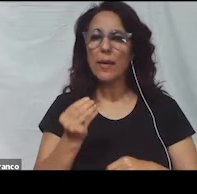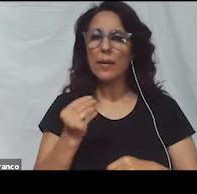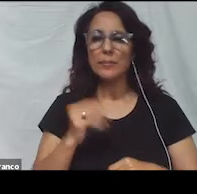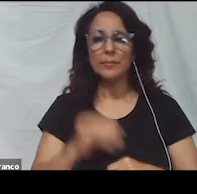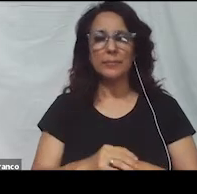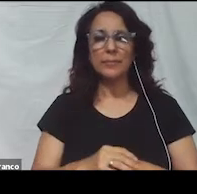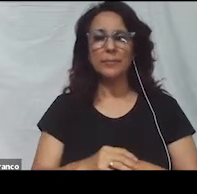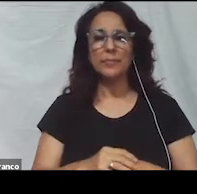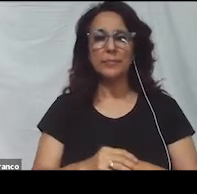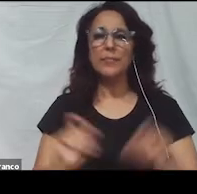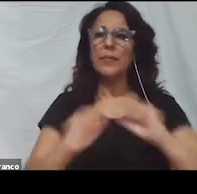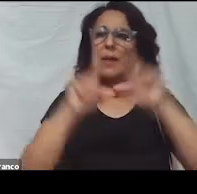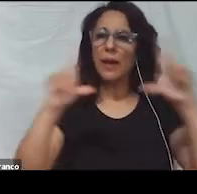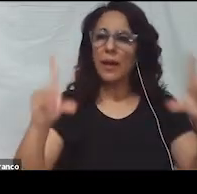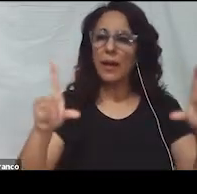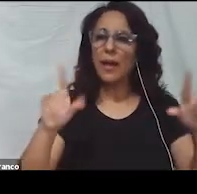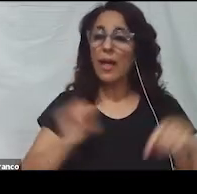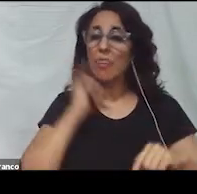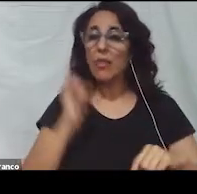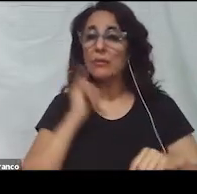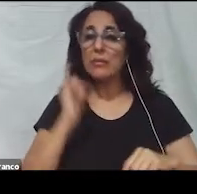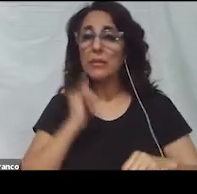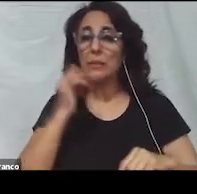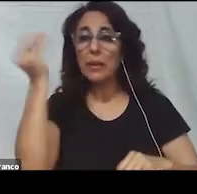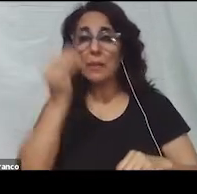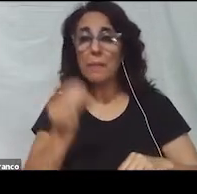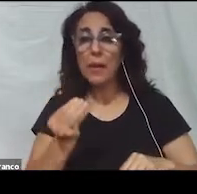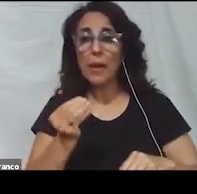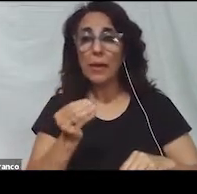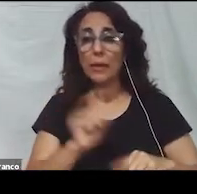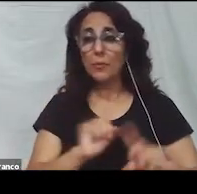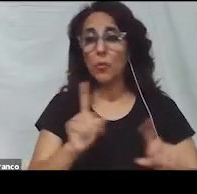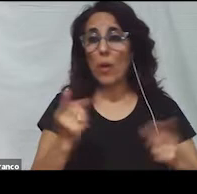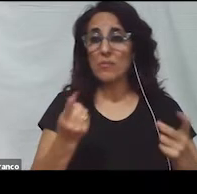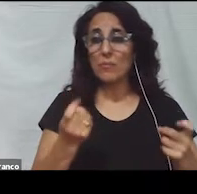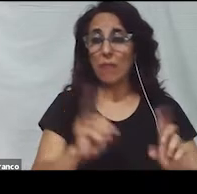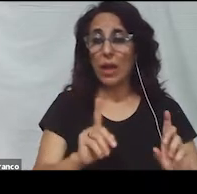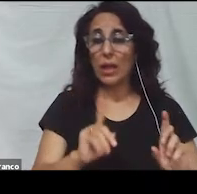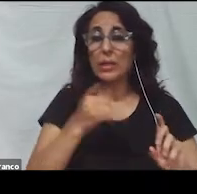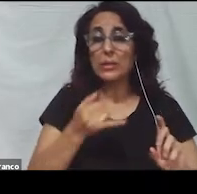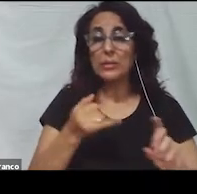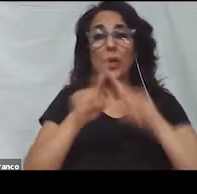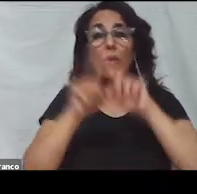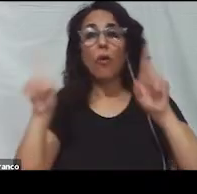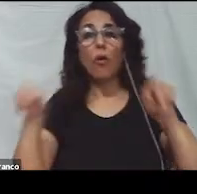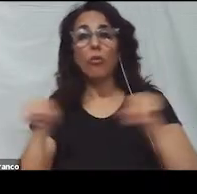Si recuerden que no tienen que describir la imagen literalmente, sino dar un contexto. Y para hacer